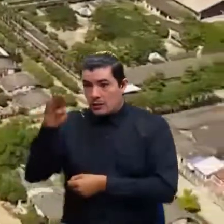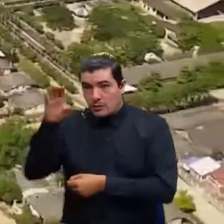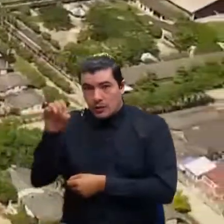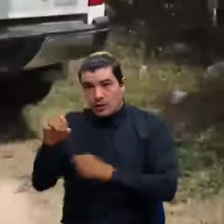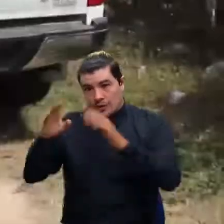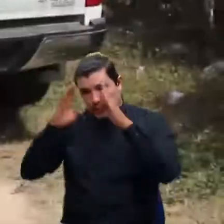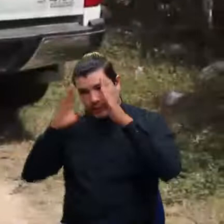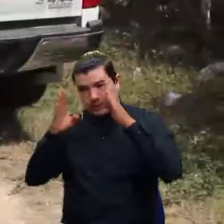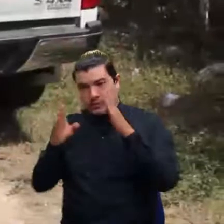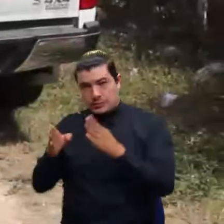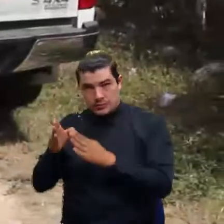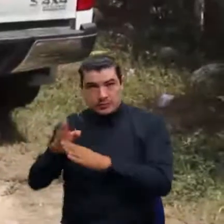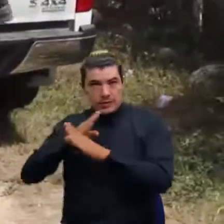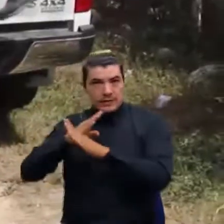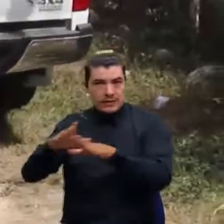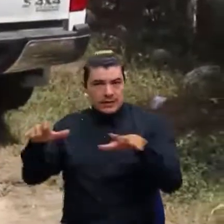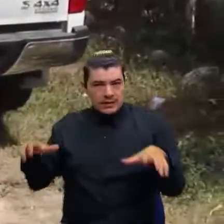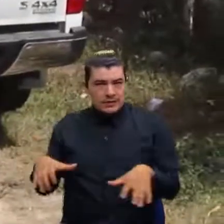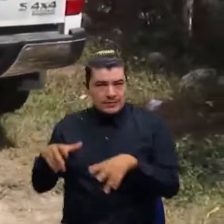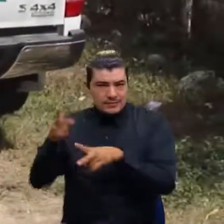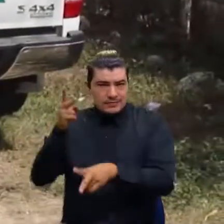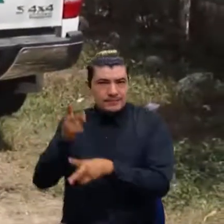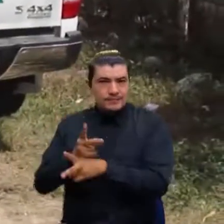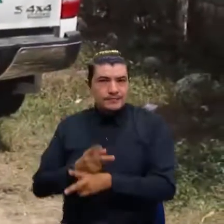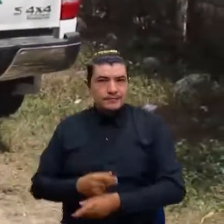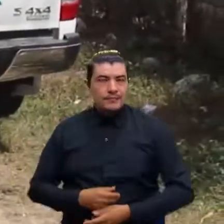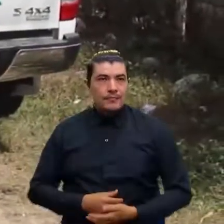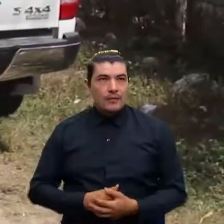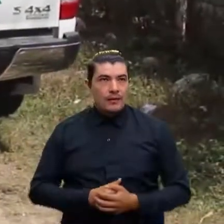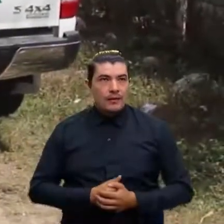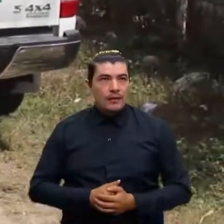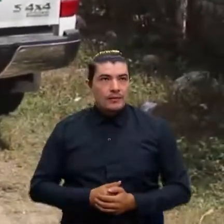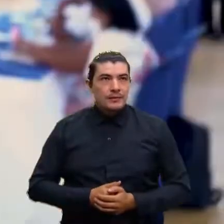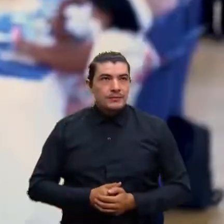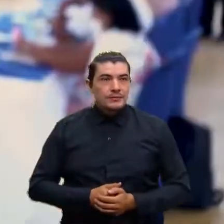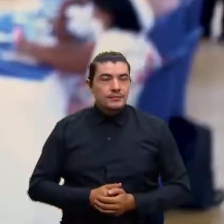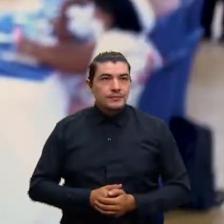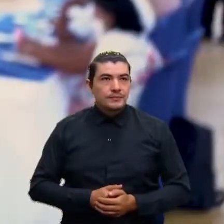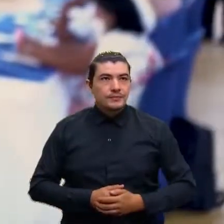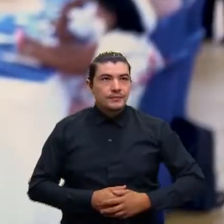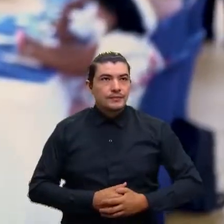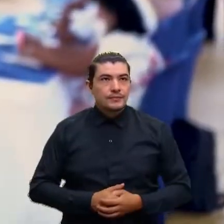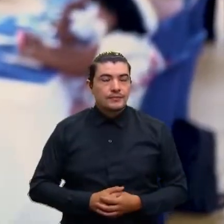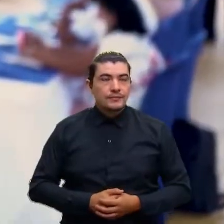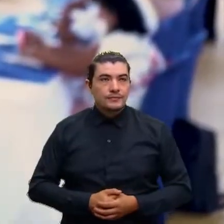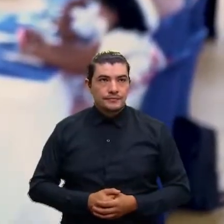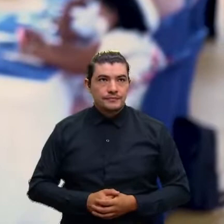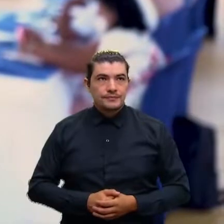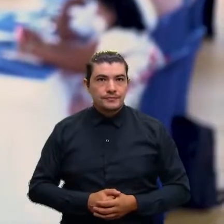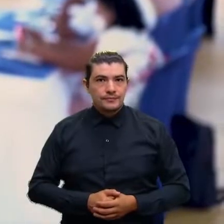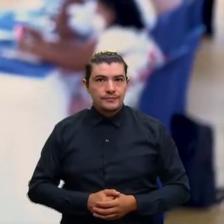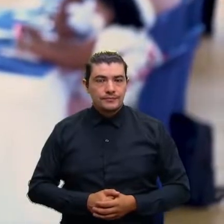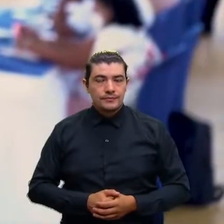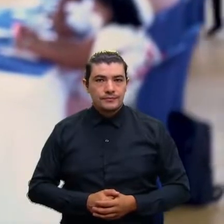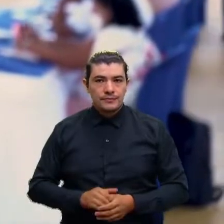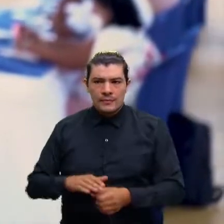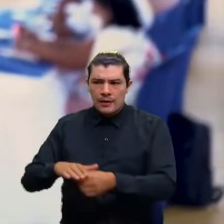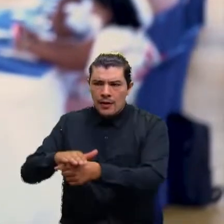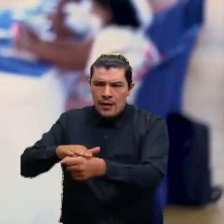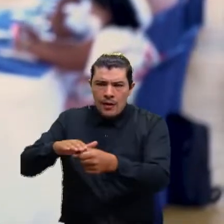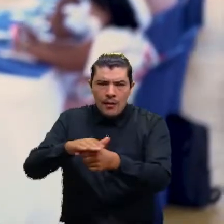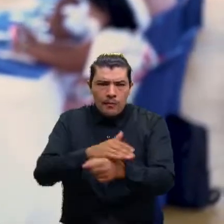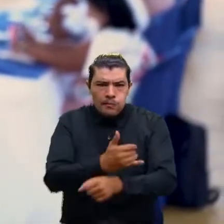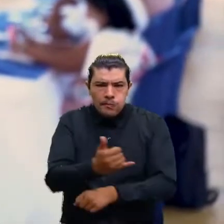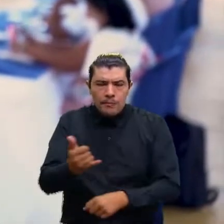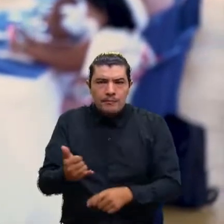y ataques a la fuerza pública. Digamos que estas problemáticas nos preocupan a todos. Yo creo que todos hemos estado